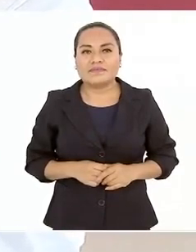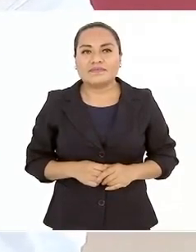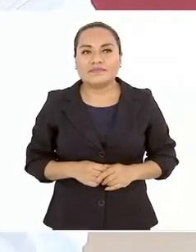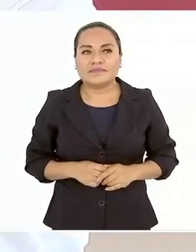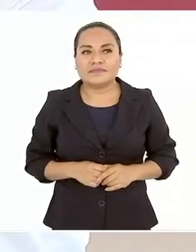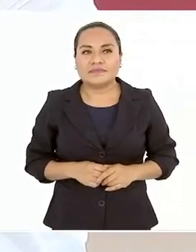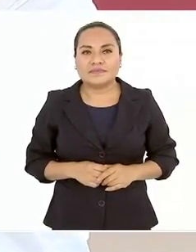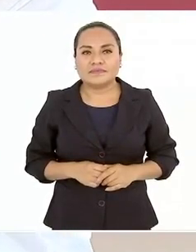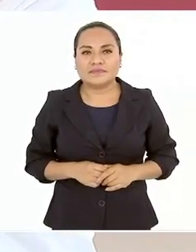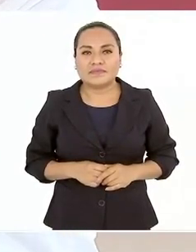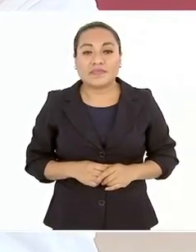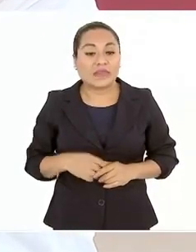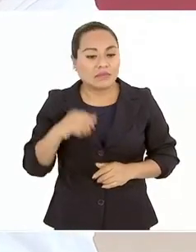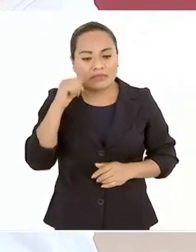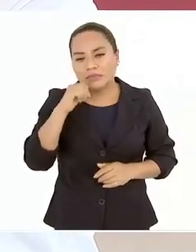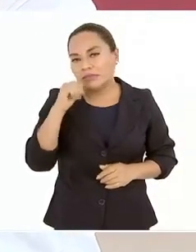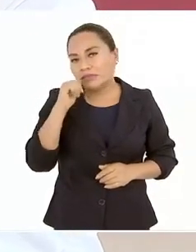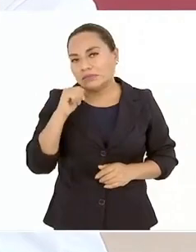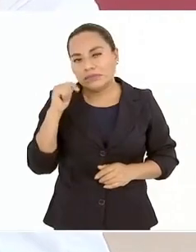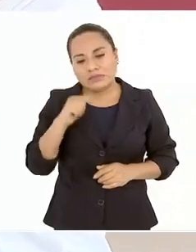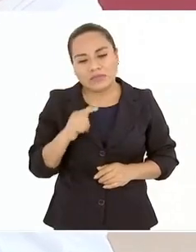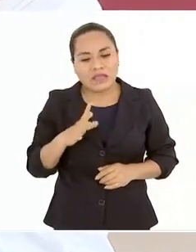como en la política,